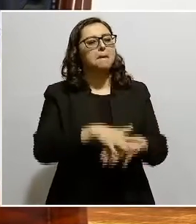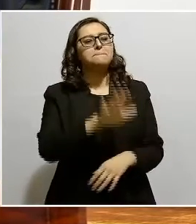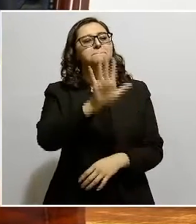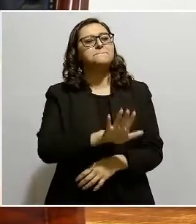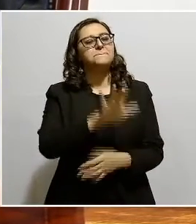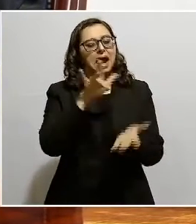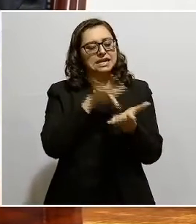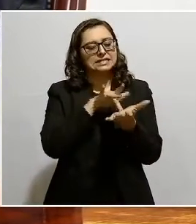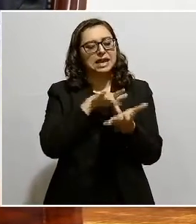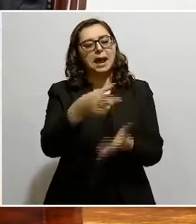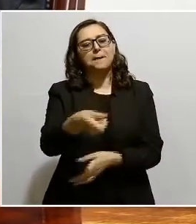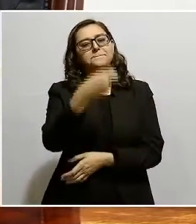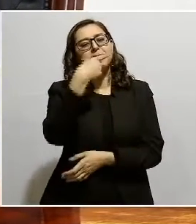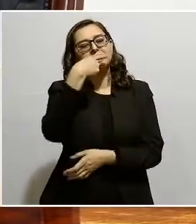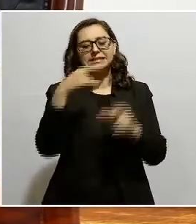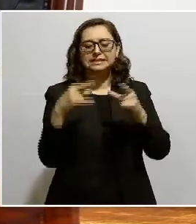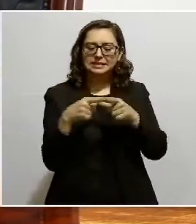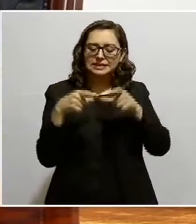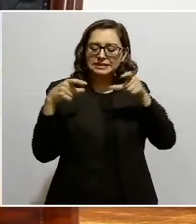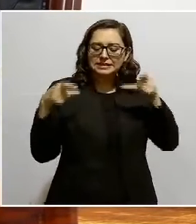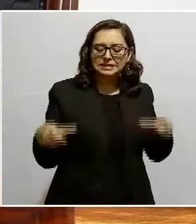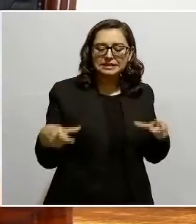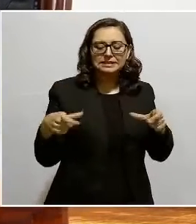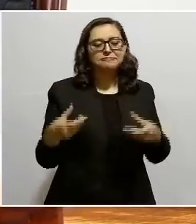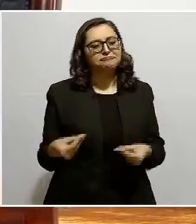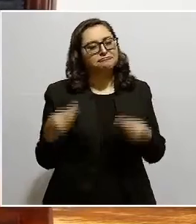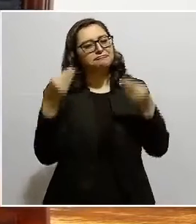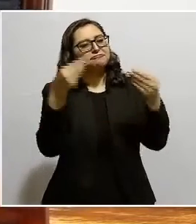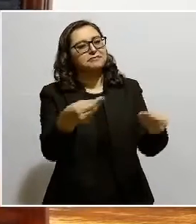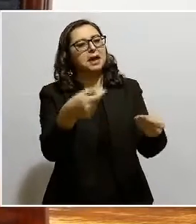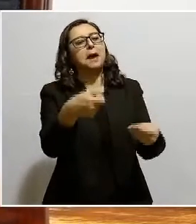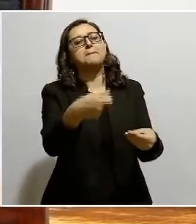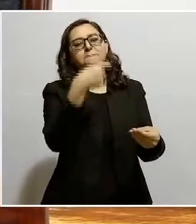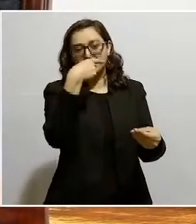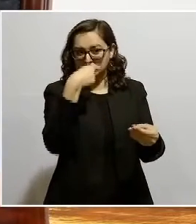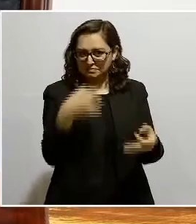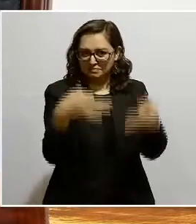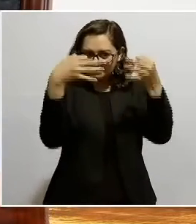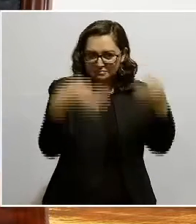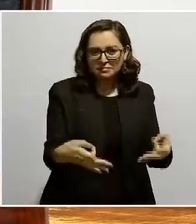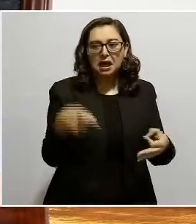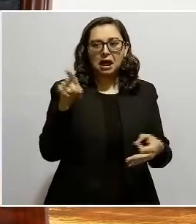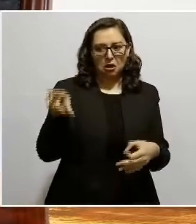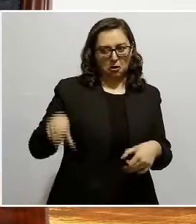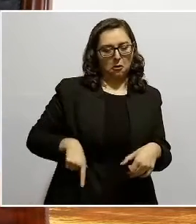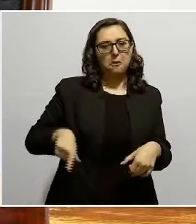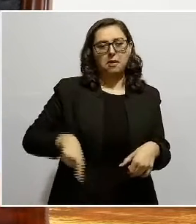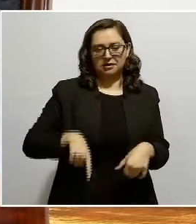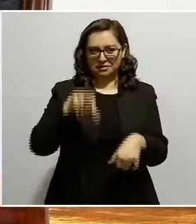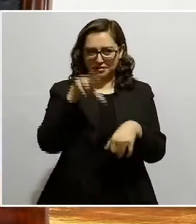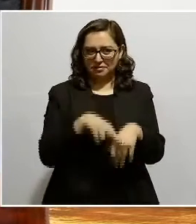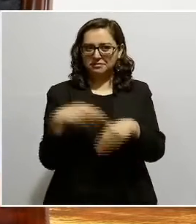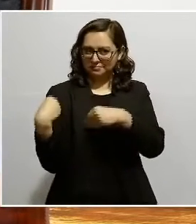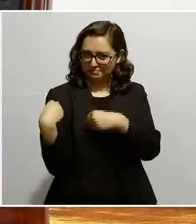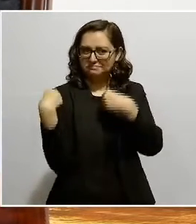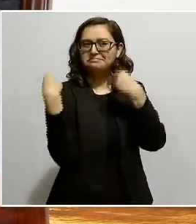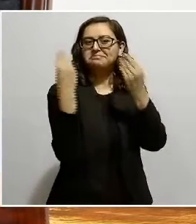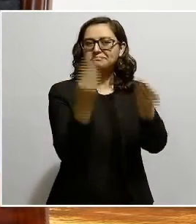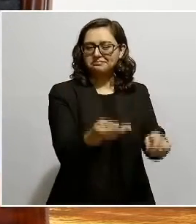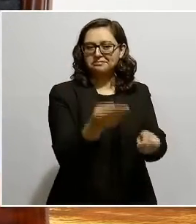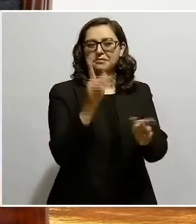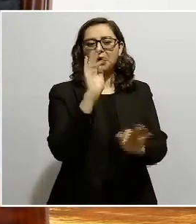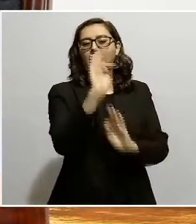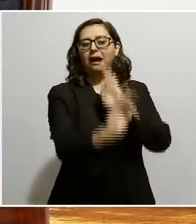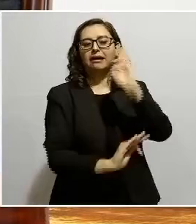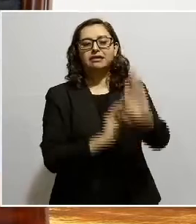vulgo, cheque, medicina o específico original del doctor Santamaría, te envío para